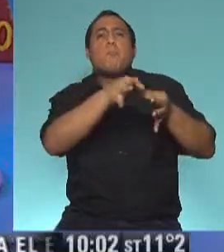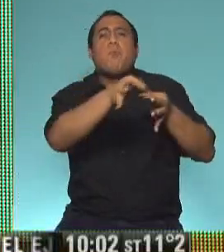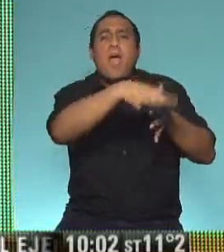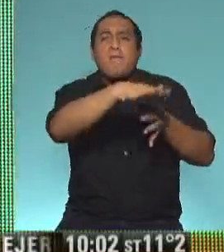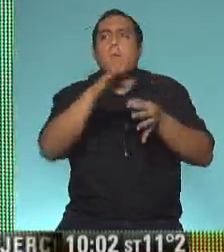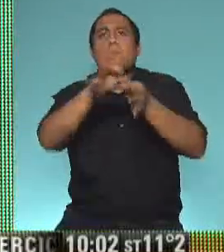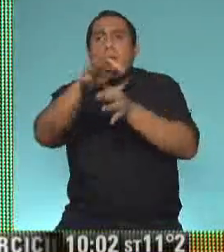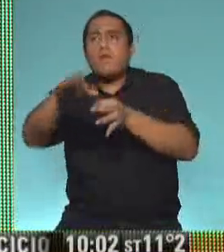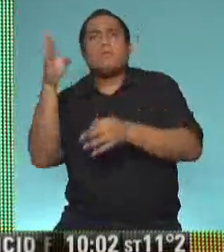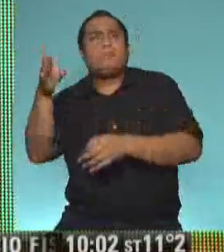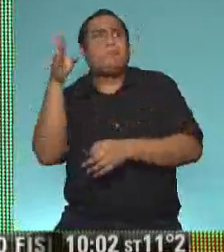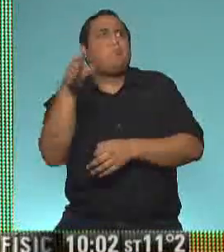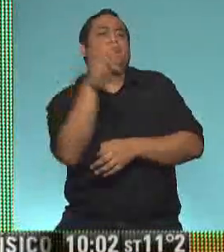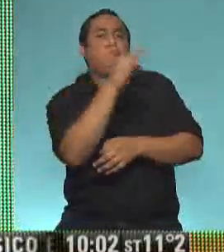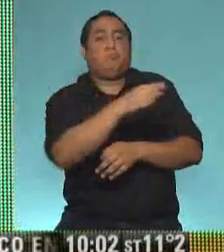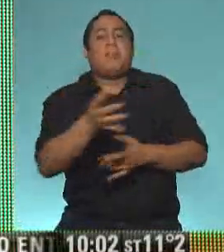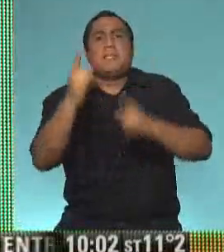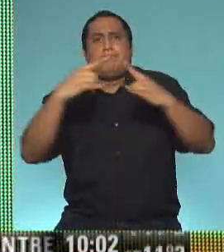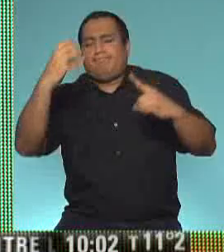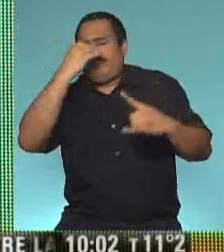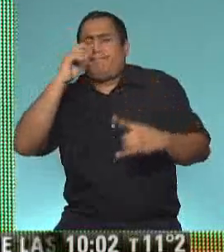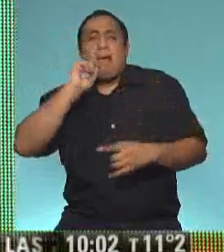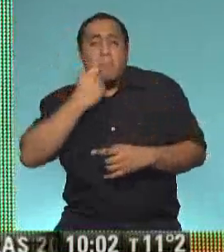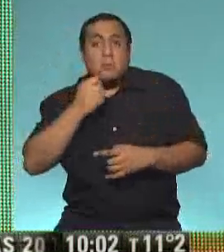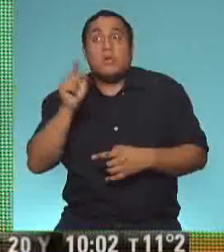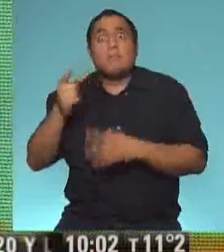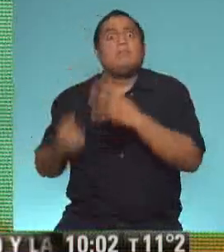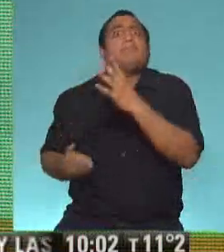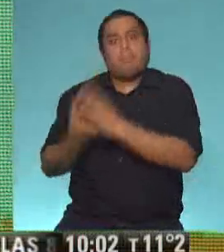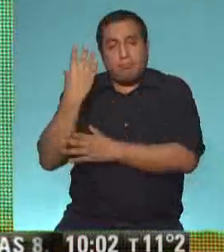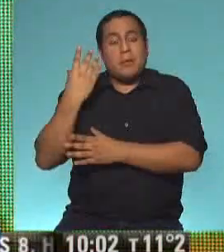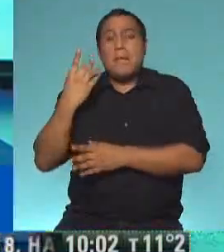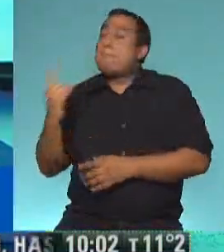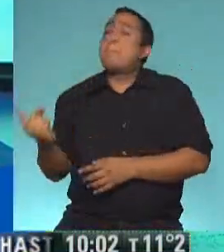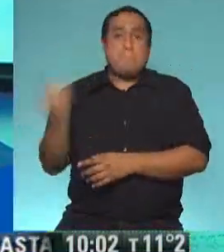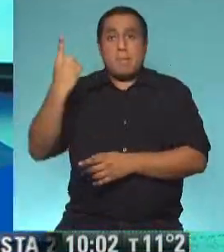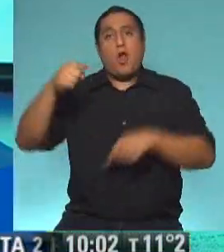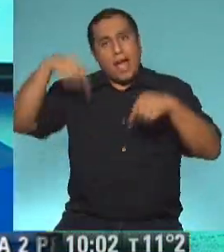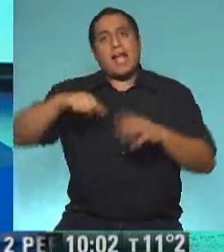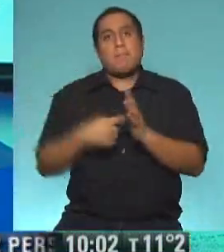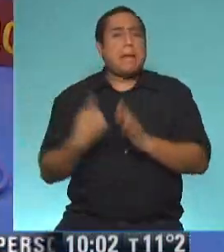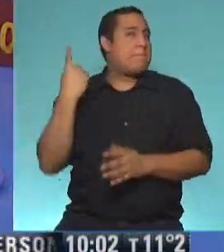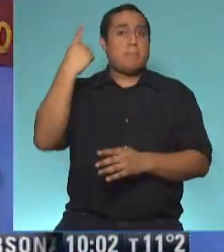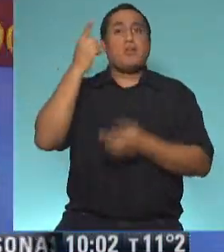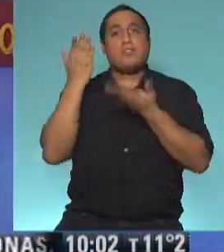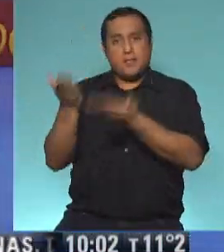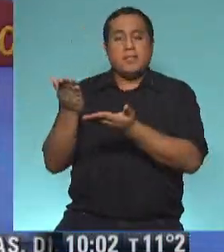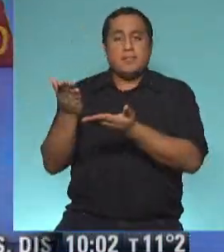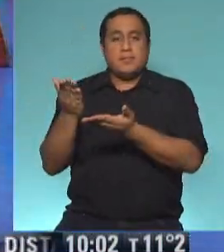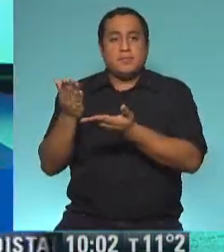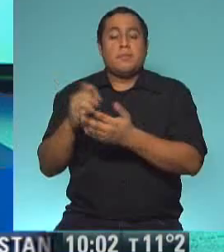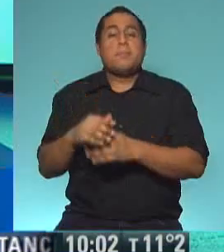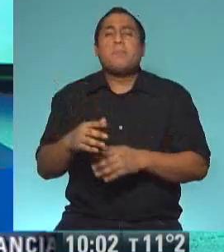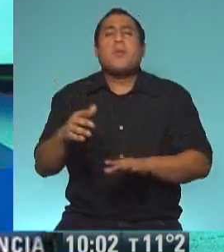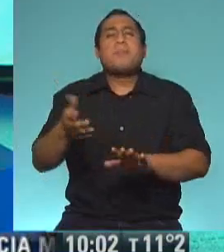armaron un espectáculo maravilloso. Fueron los primeros que crearon el circo acá en Capital. Bueno, y después tenemos... Porque también en esa